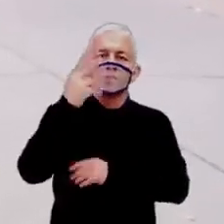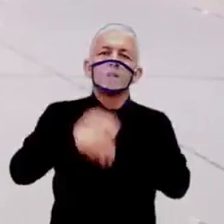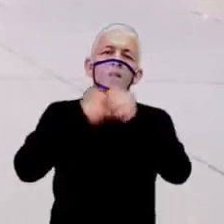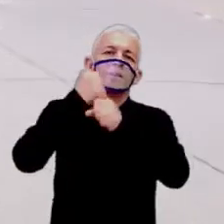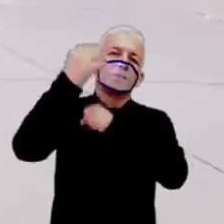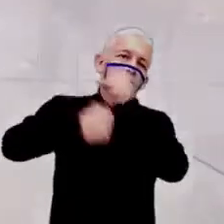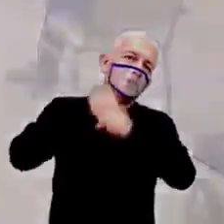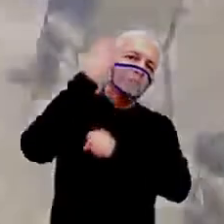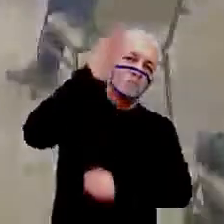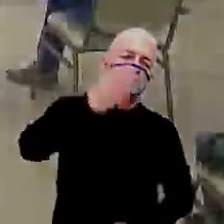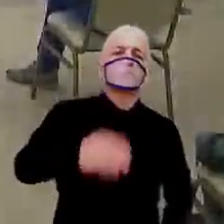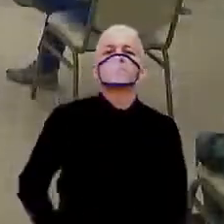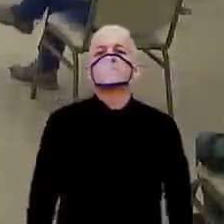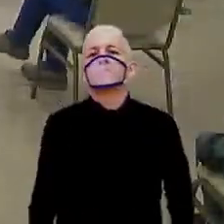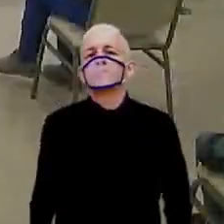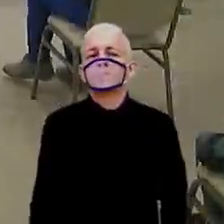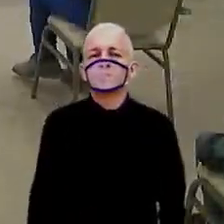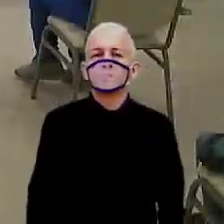años.